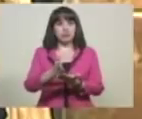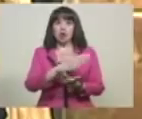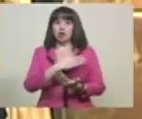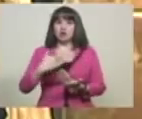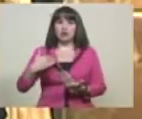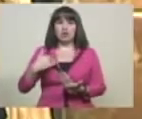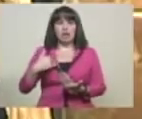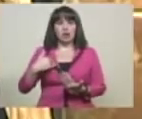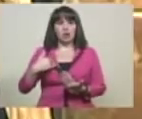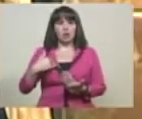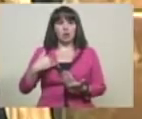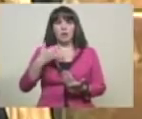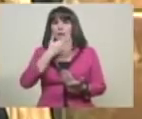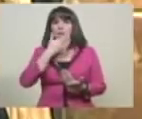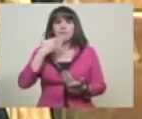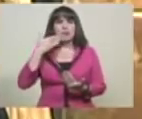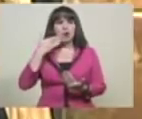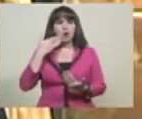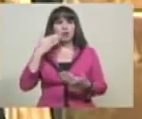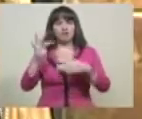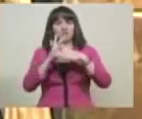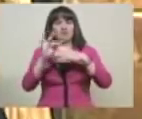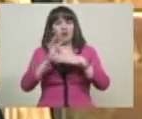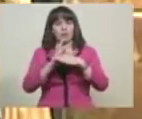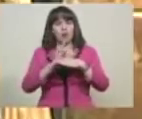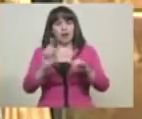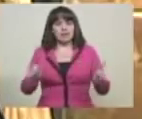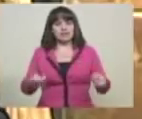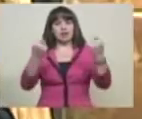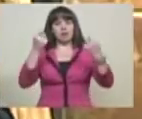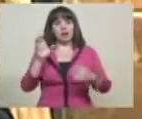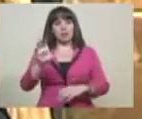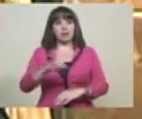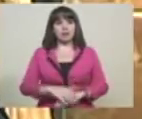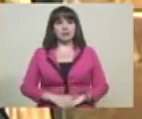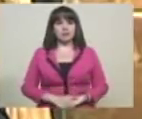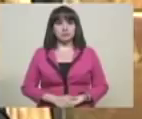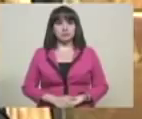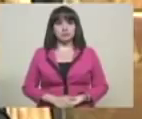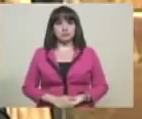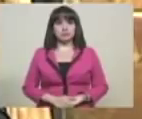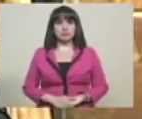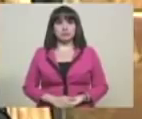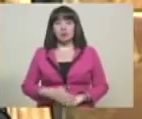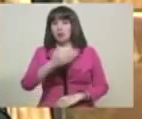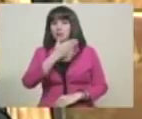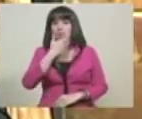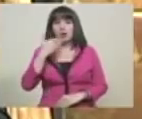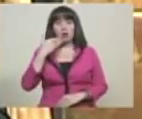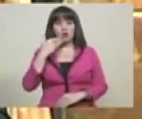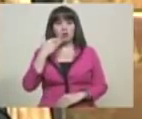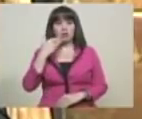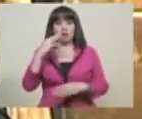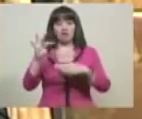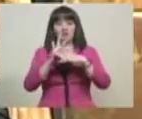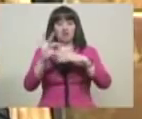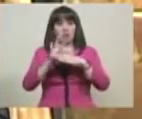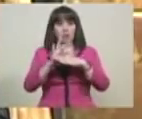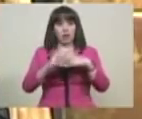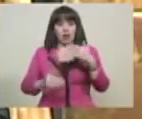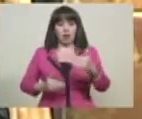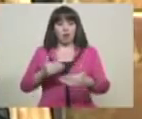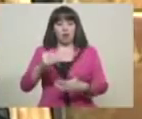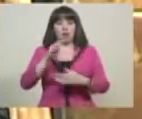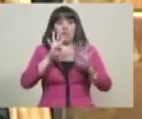la recuperación del país y tengo la fórmula. Y voy a aplicar esta fórmula en los